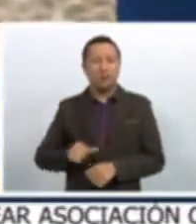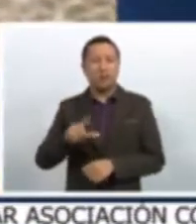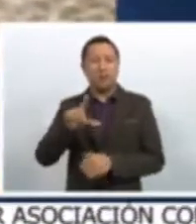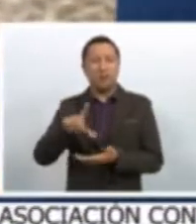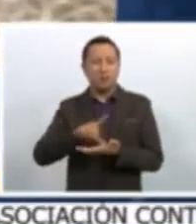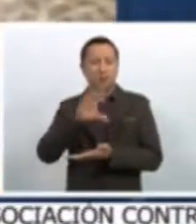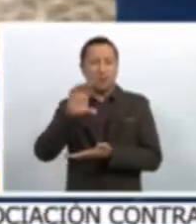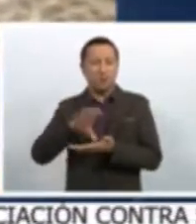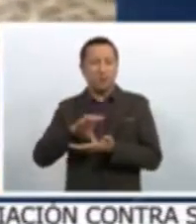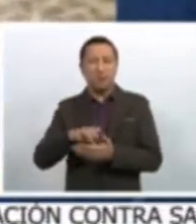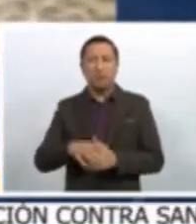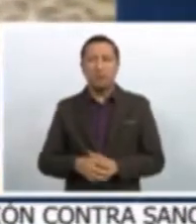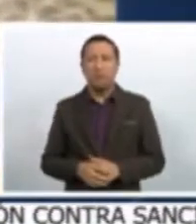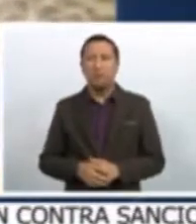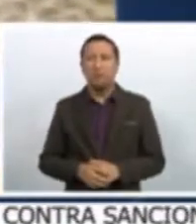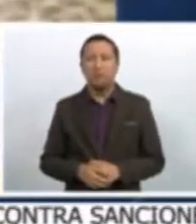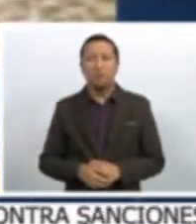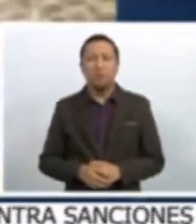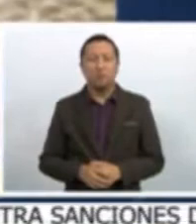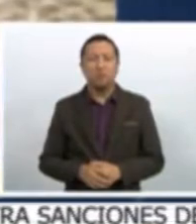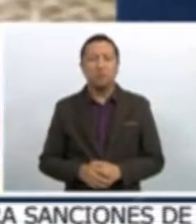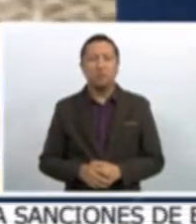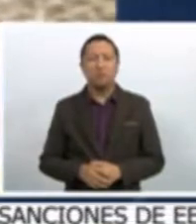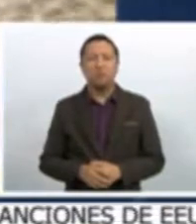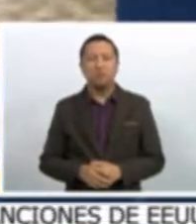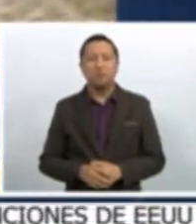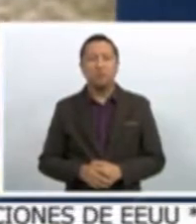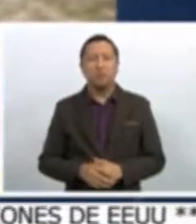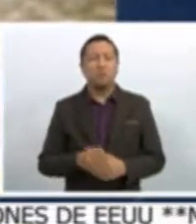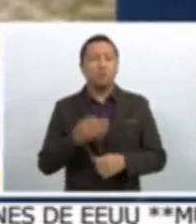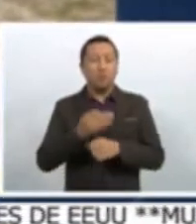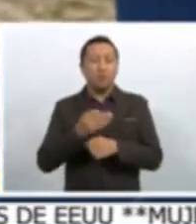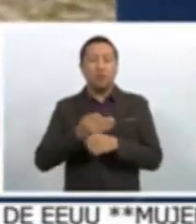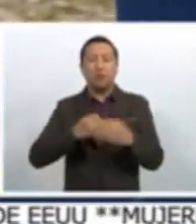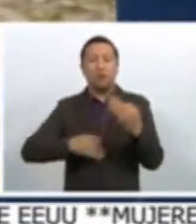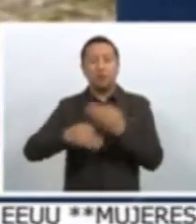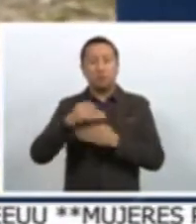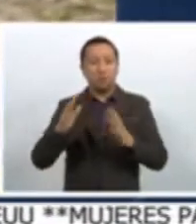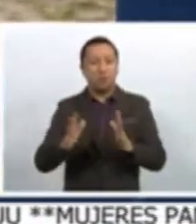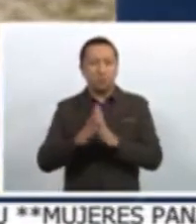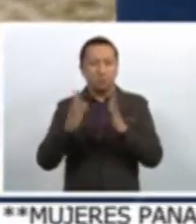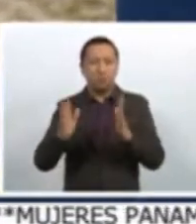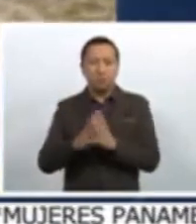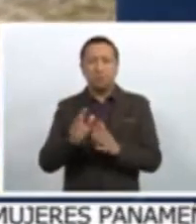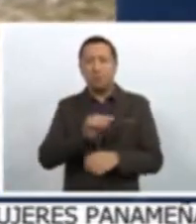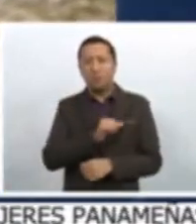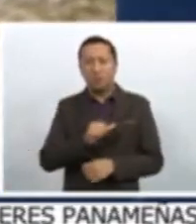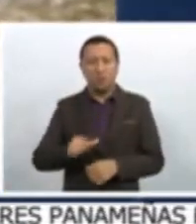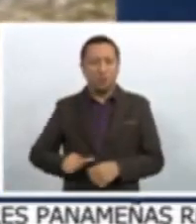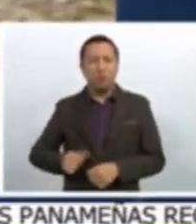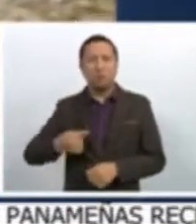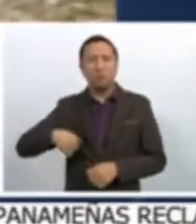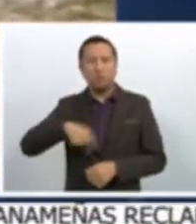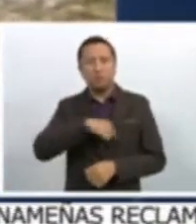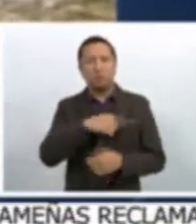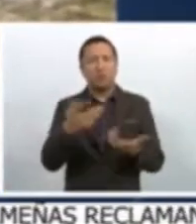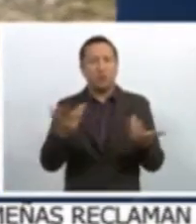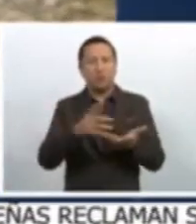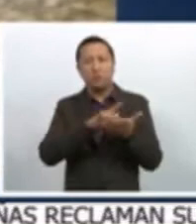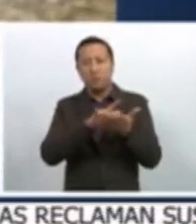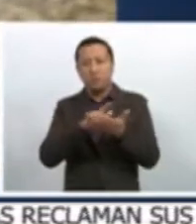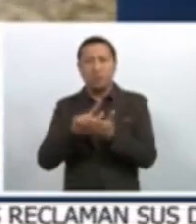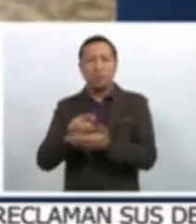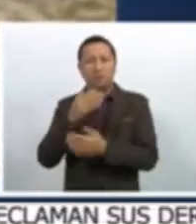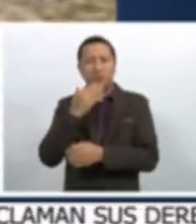Directores del ayuntamiento están participando con nosotros. Estamos más que nada